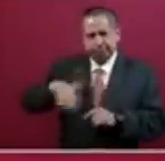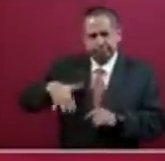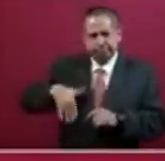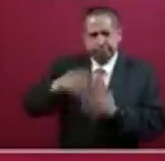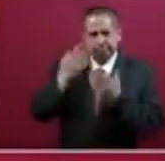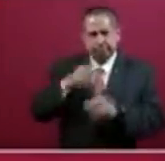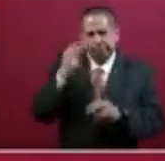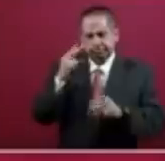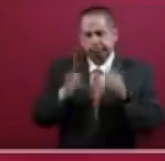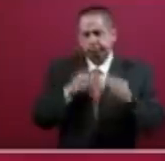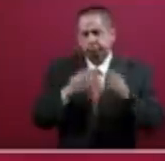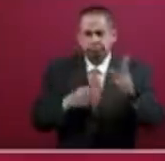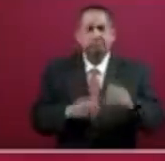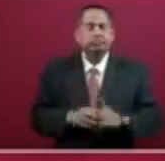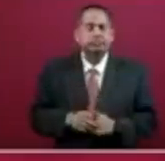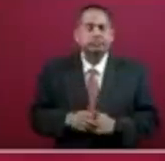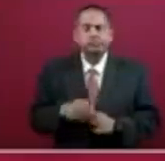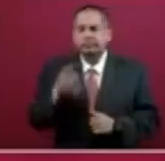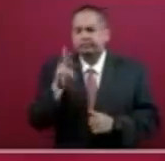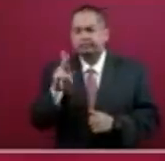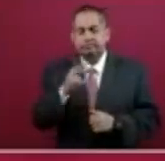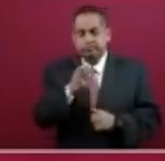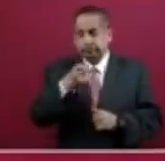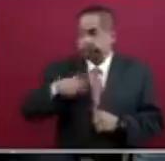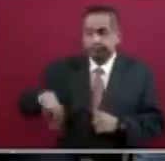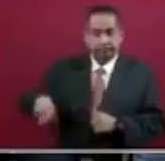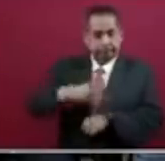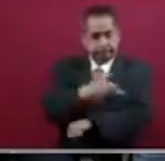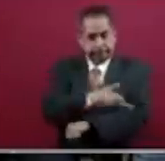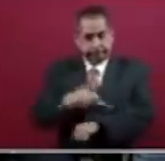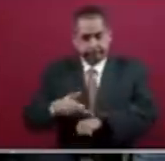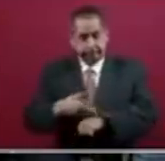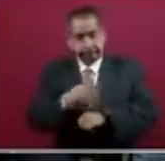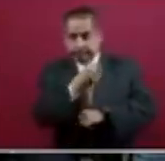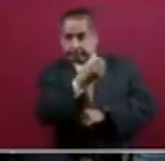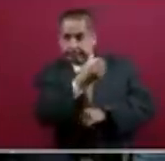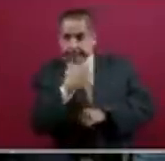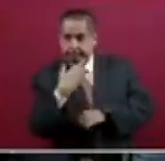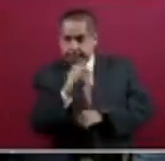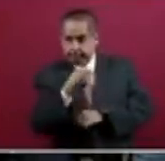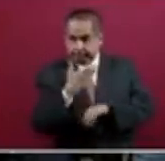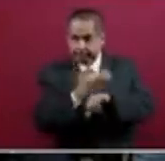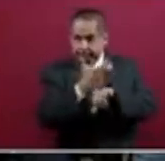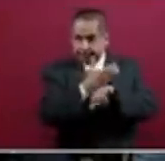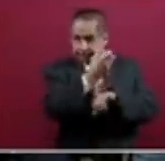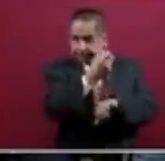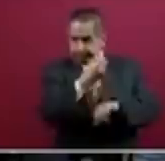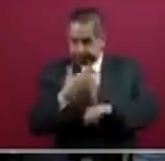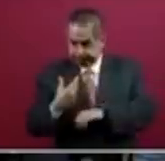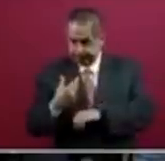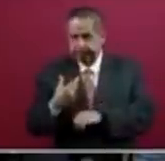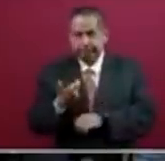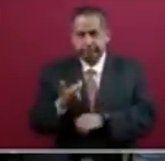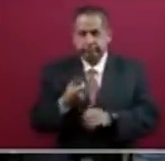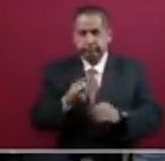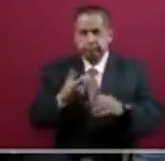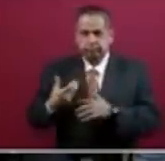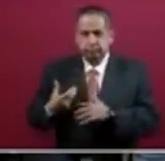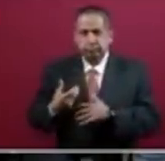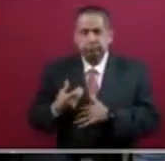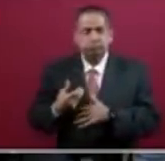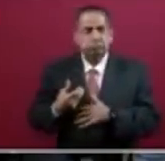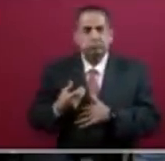Mundial. Sin embargo, estas familias o la gente que envía esos recursos sufren un